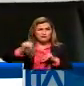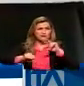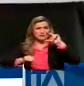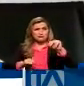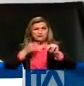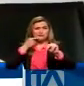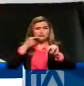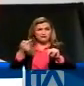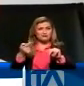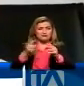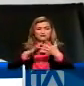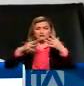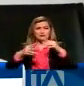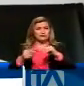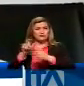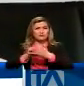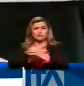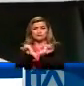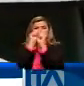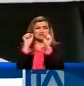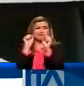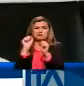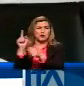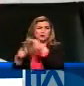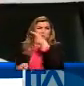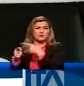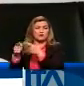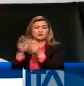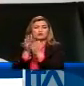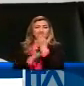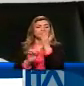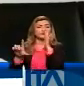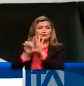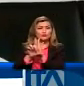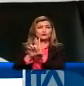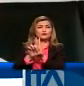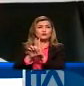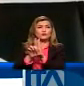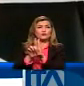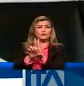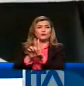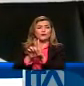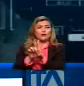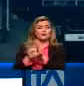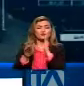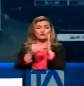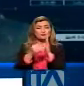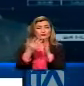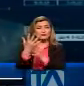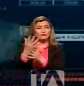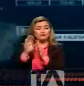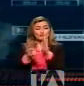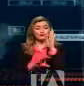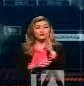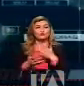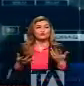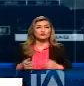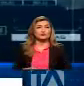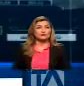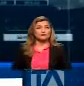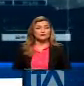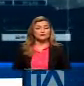lo que se dice en la resolución aprobada esta mañana, que el proyecto de ley adolecería de vicios de inconstitucionalidad. No se vaya a